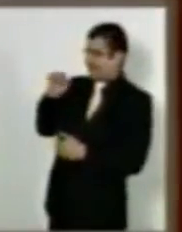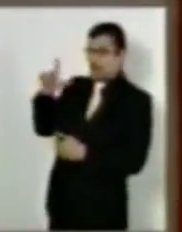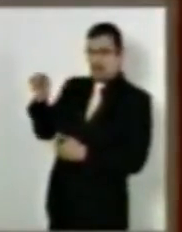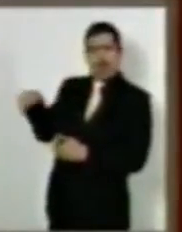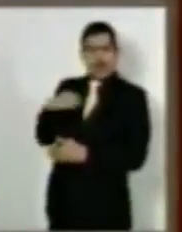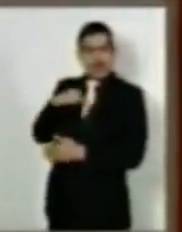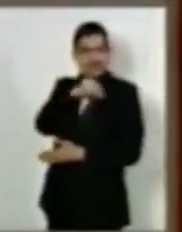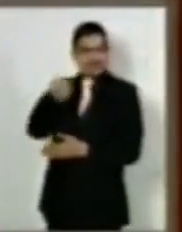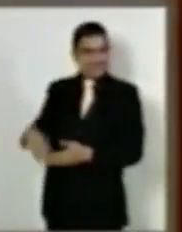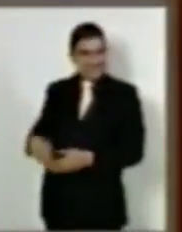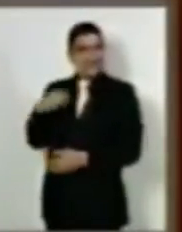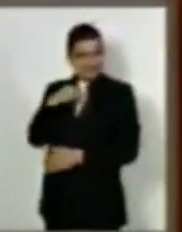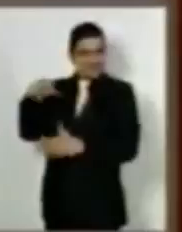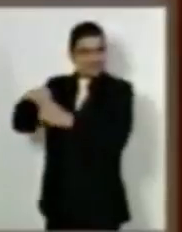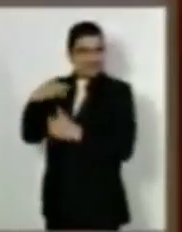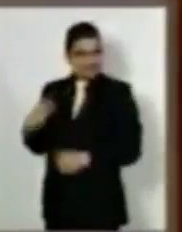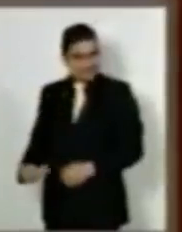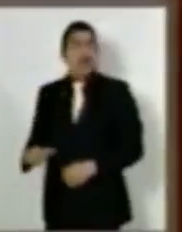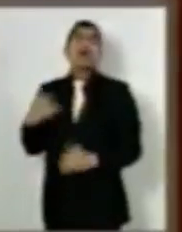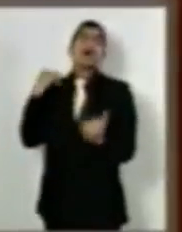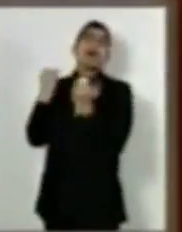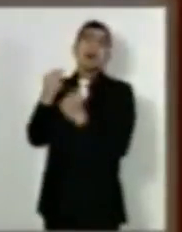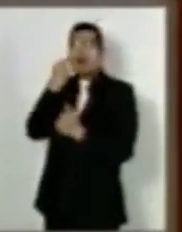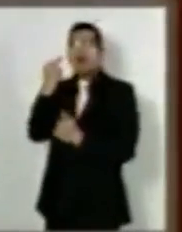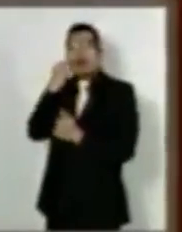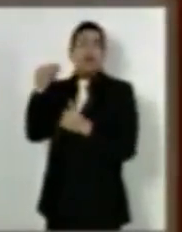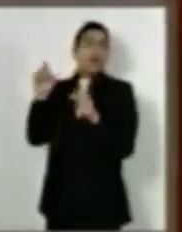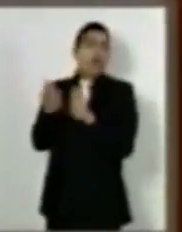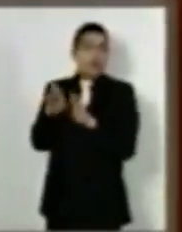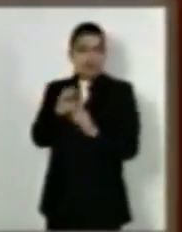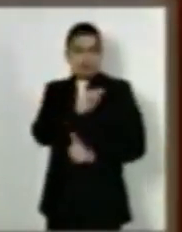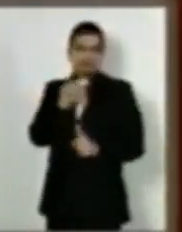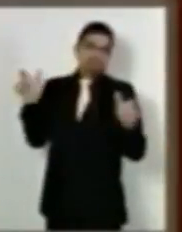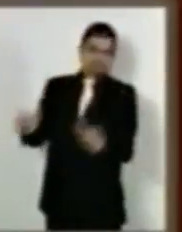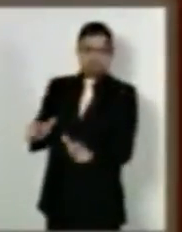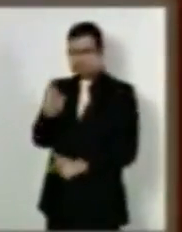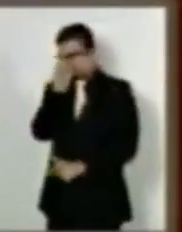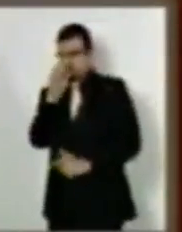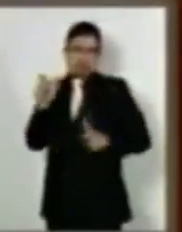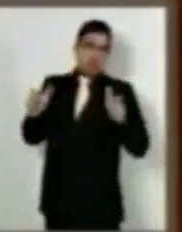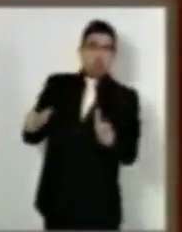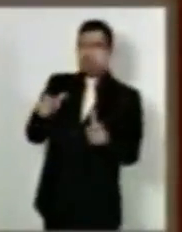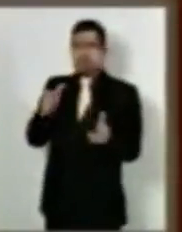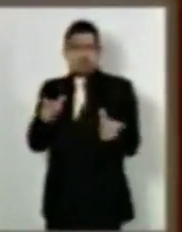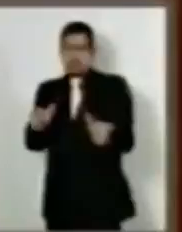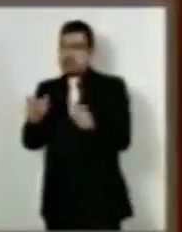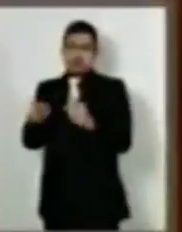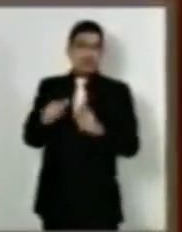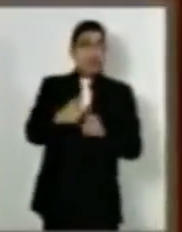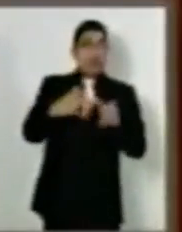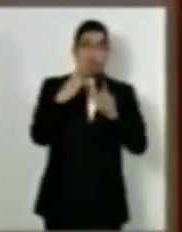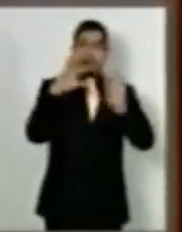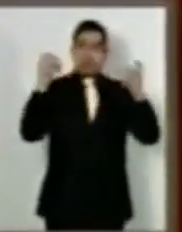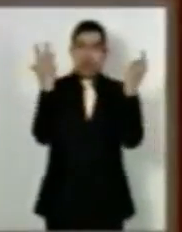al que pertenezco, es rutinario observar a elementos castrenses realizando operativos en patrullas